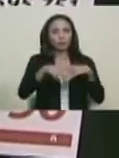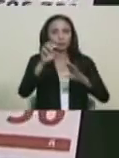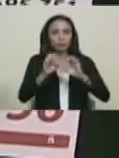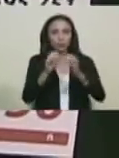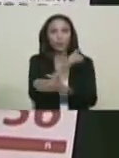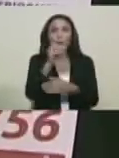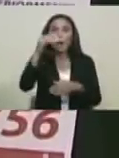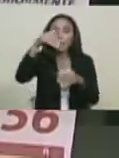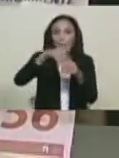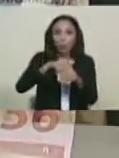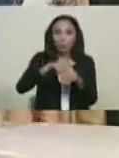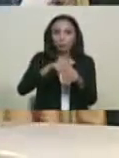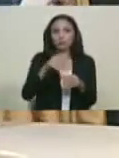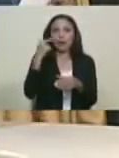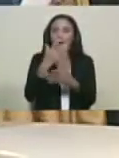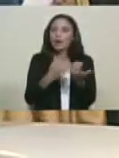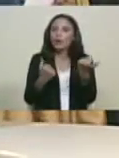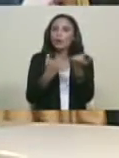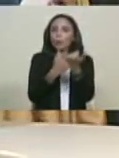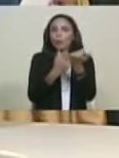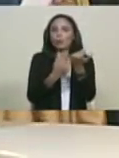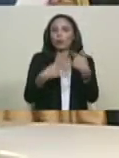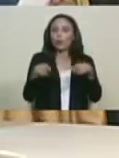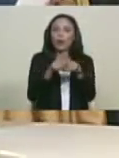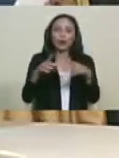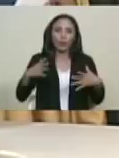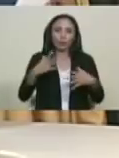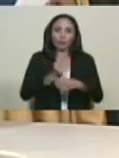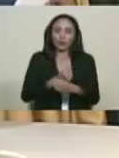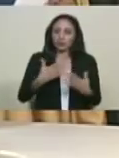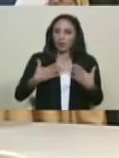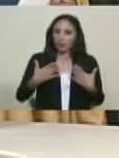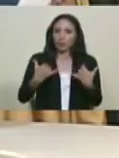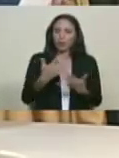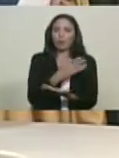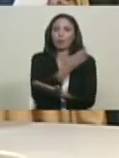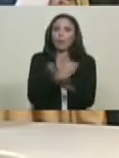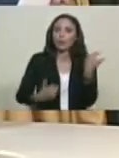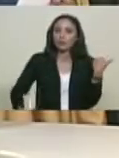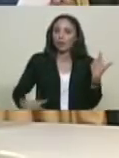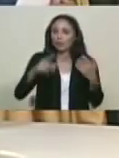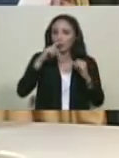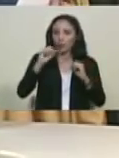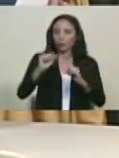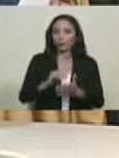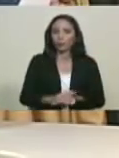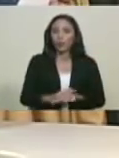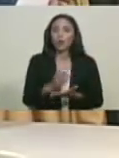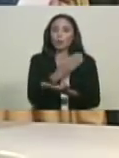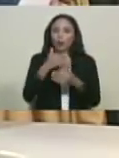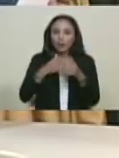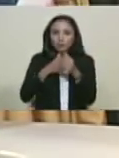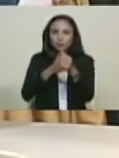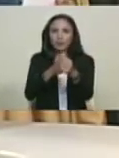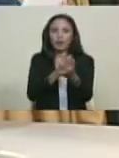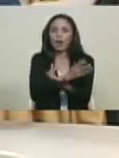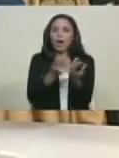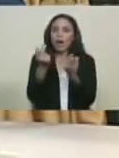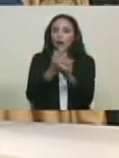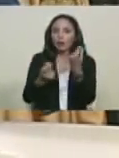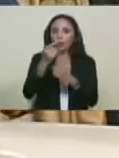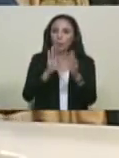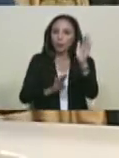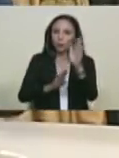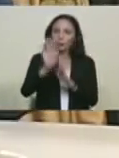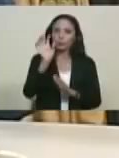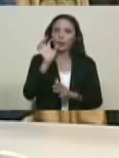voto de confianza y credibilidad que ustedes me dan a mí como presidente de la república para conducir el programa de recuperación económica